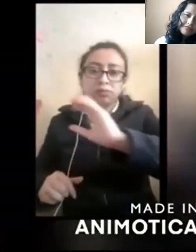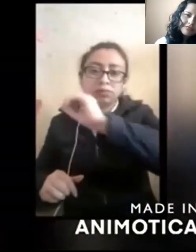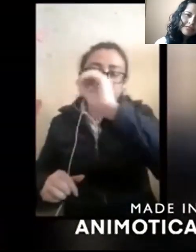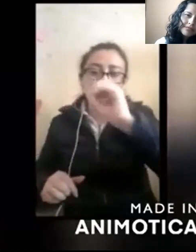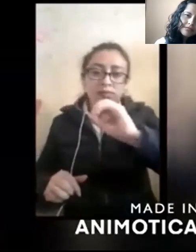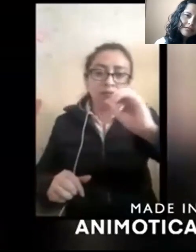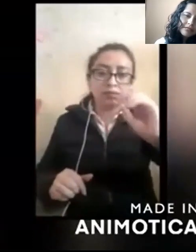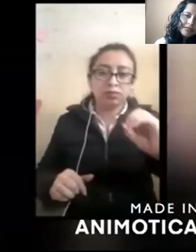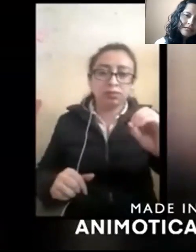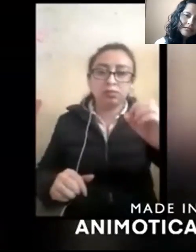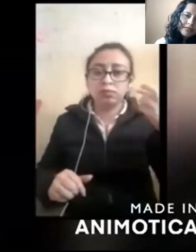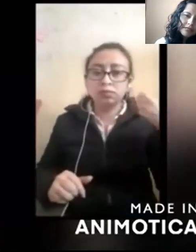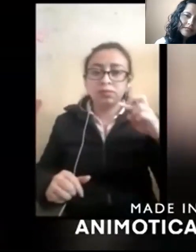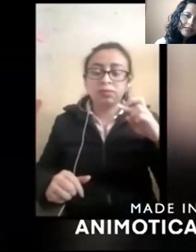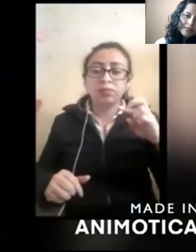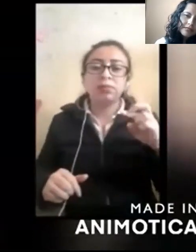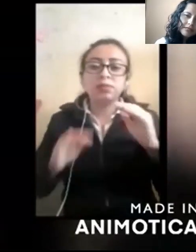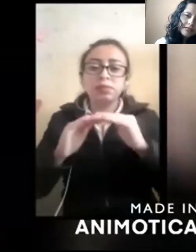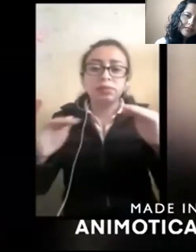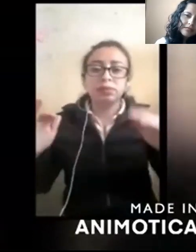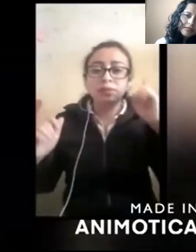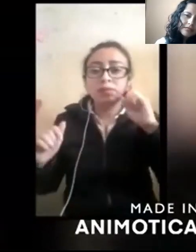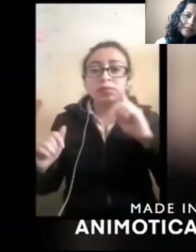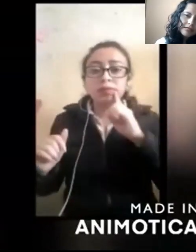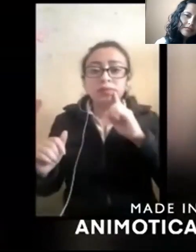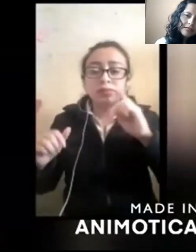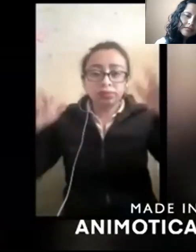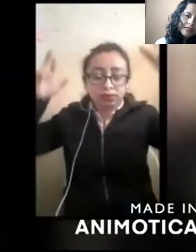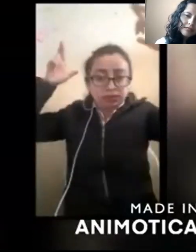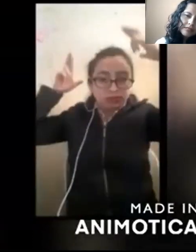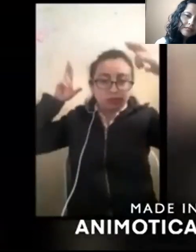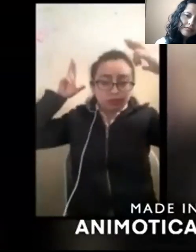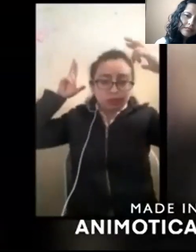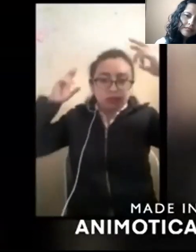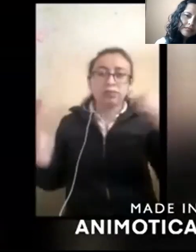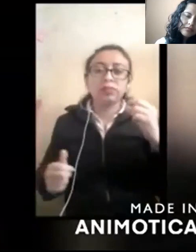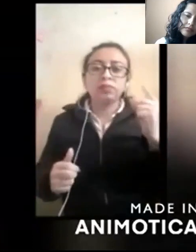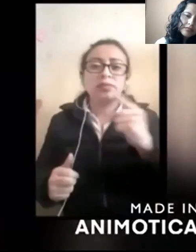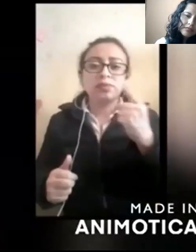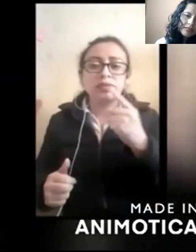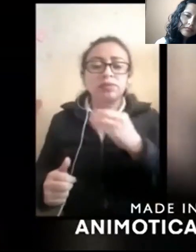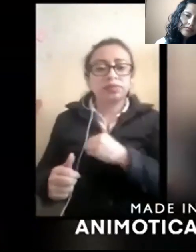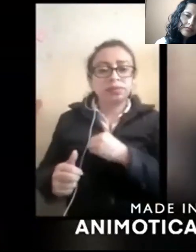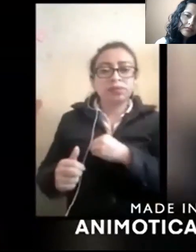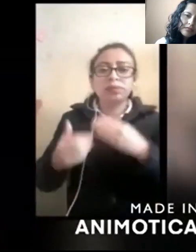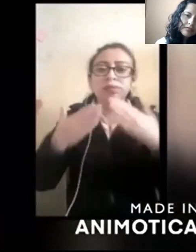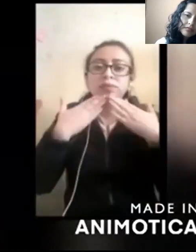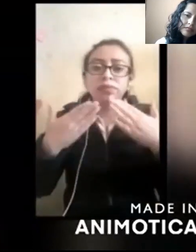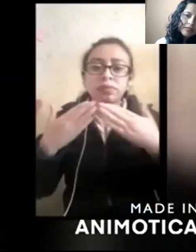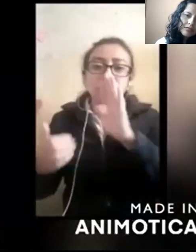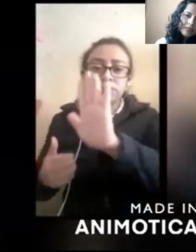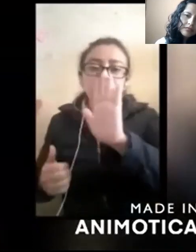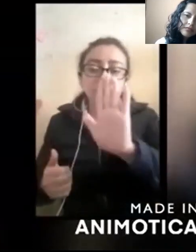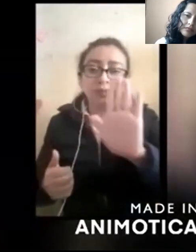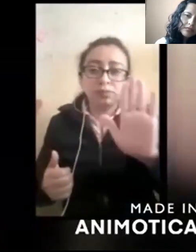Comité Pro Ciegos y Sordos de Guatemala. Solo les quiero agradecer a ustedes por